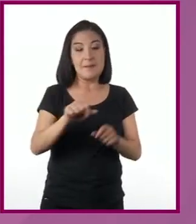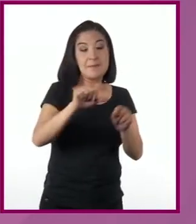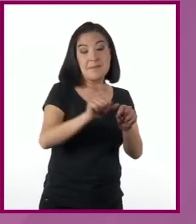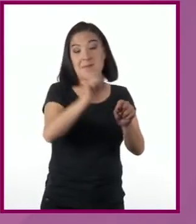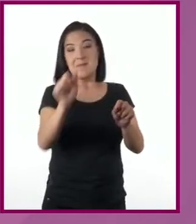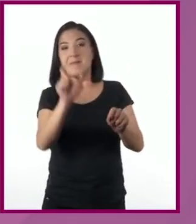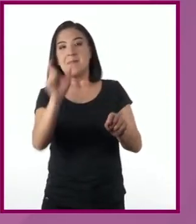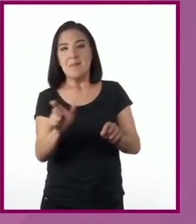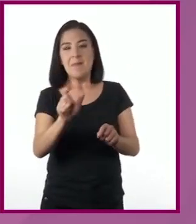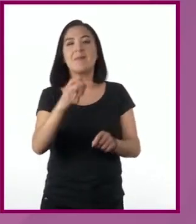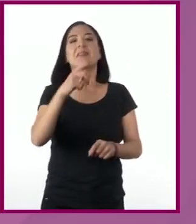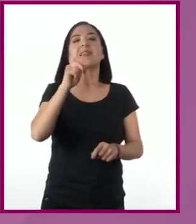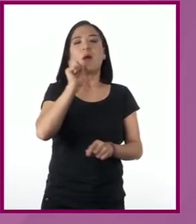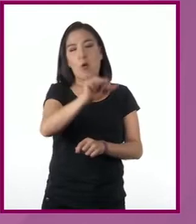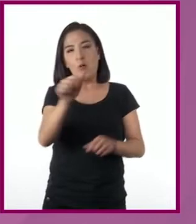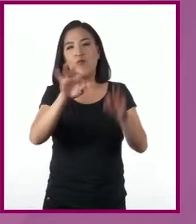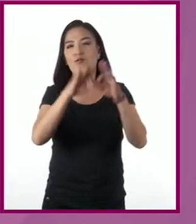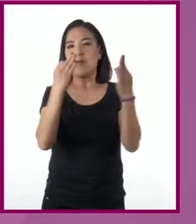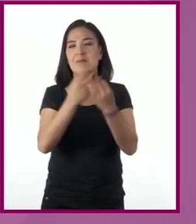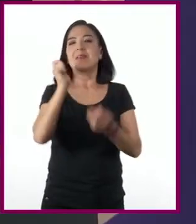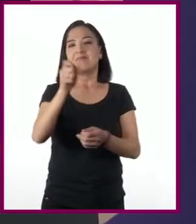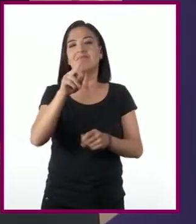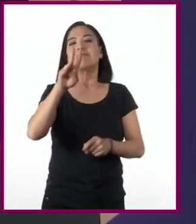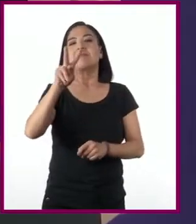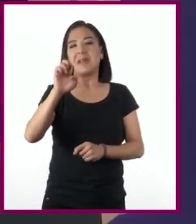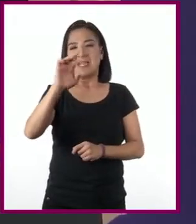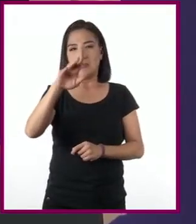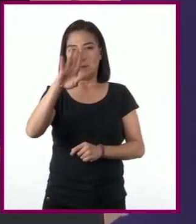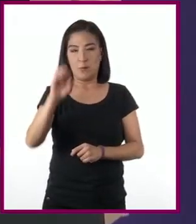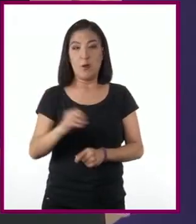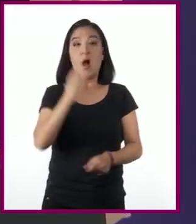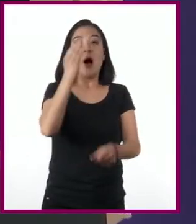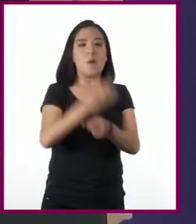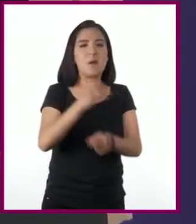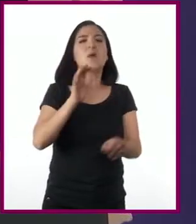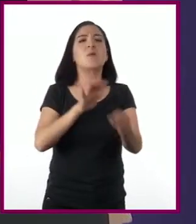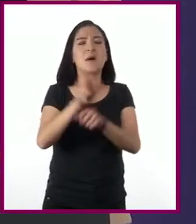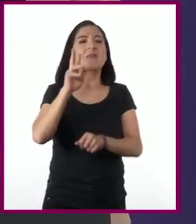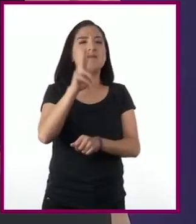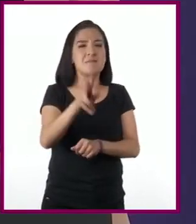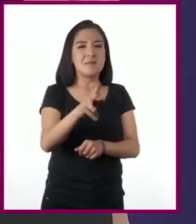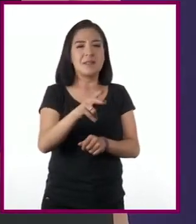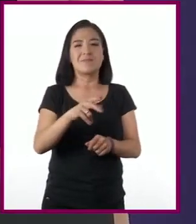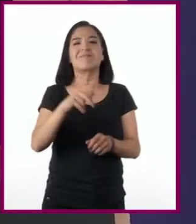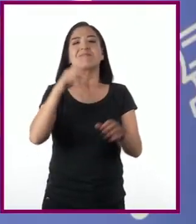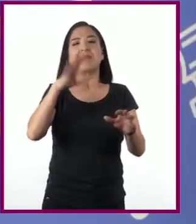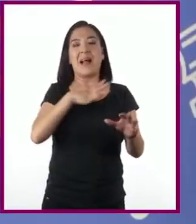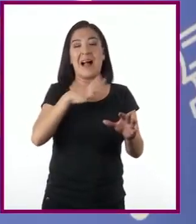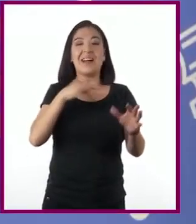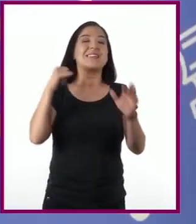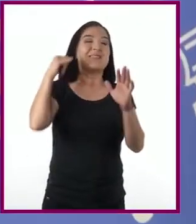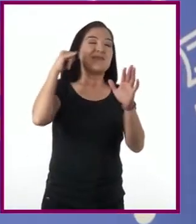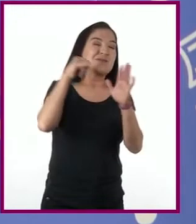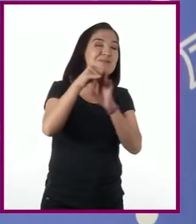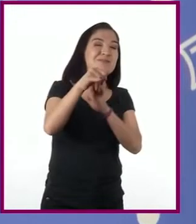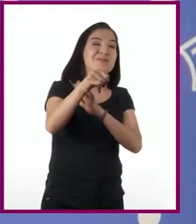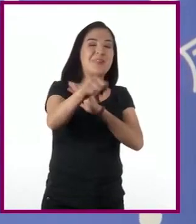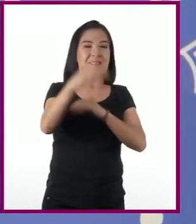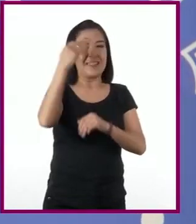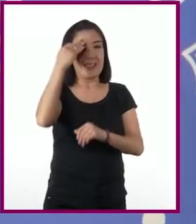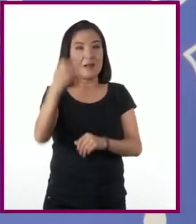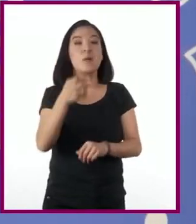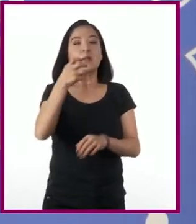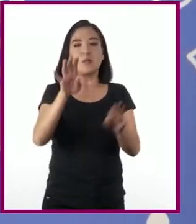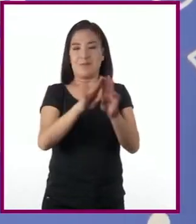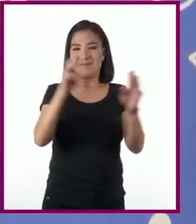otro que debe estar en otra forma verbal. En este caso hablamos de un verbo en infinitivo. Incluso si ustedes